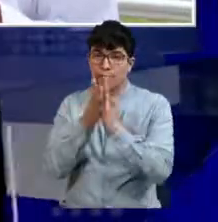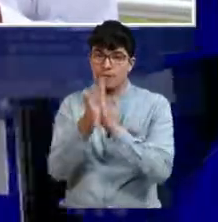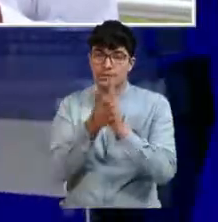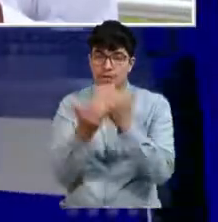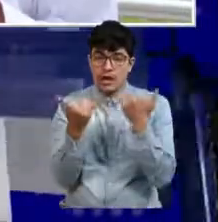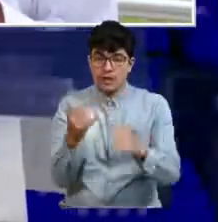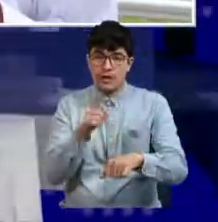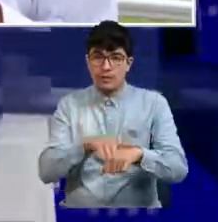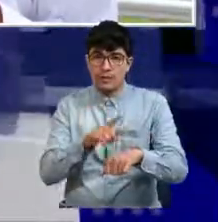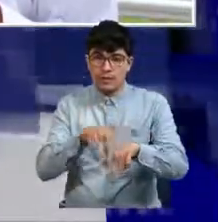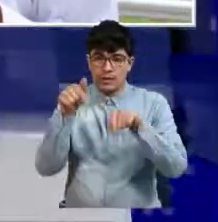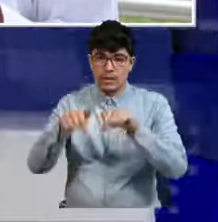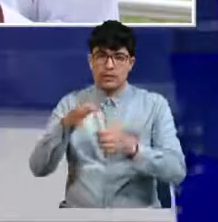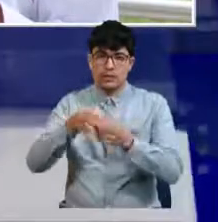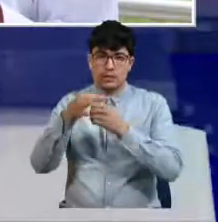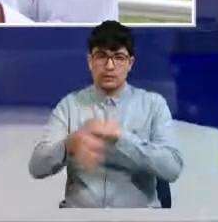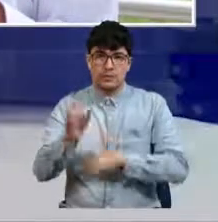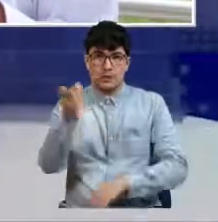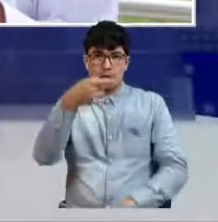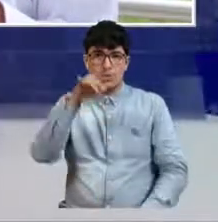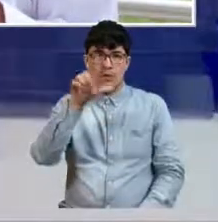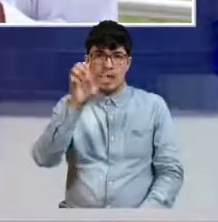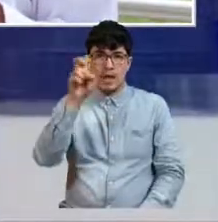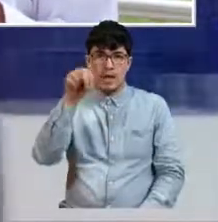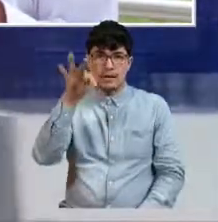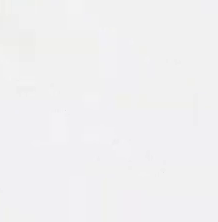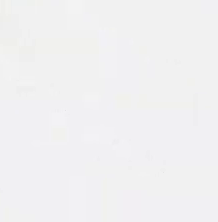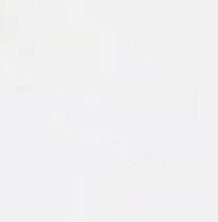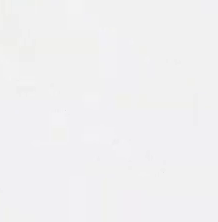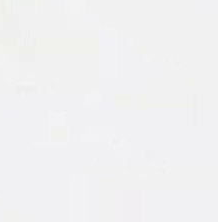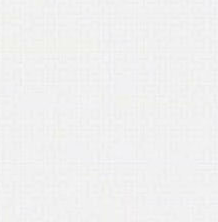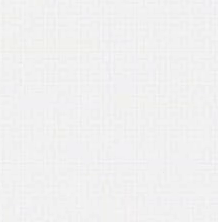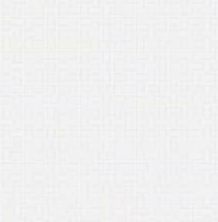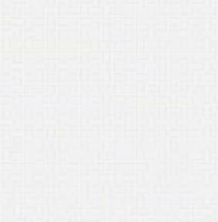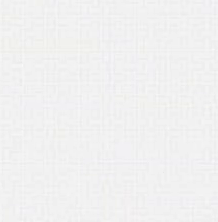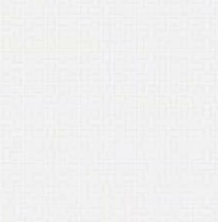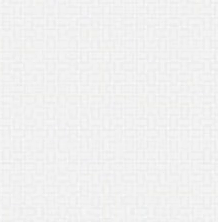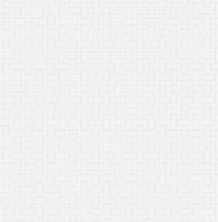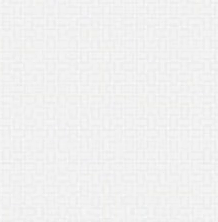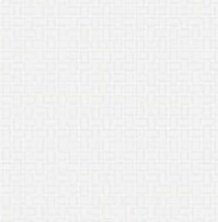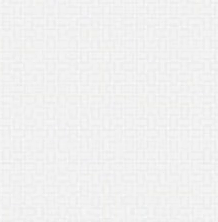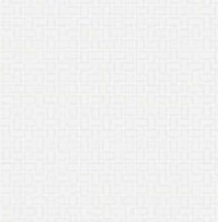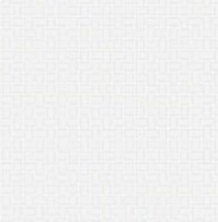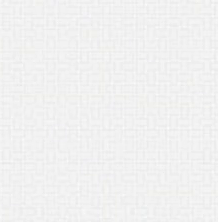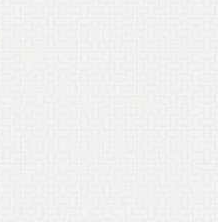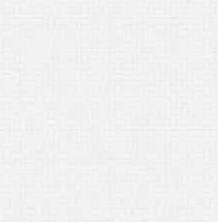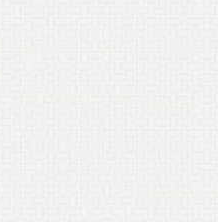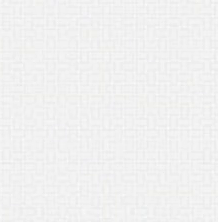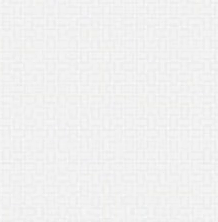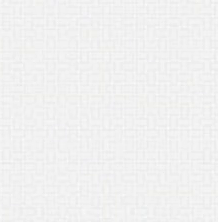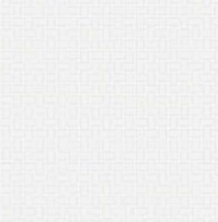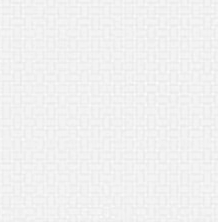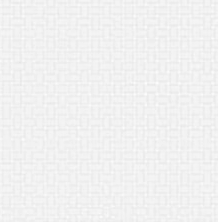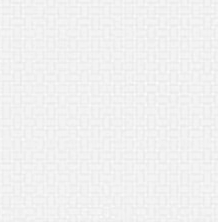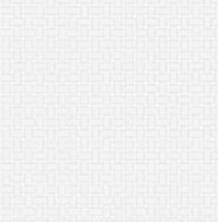por el momento desde la provincia de guanentá continúen compañeros con más noticias desde estudios pero no com